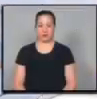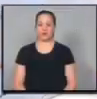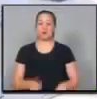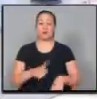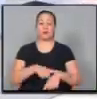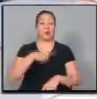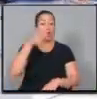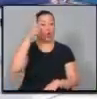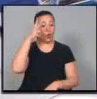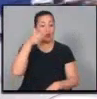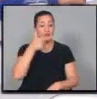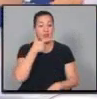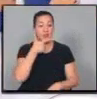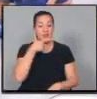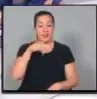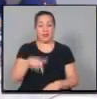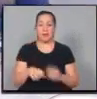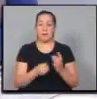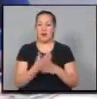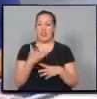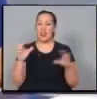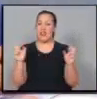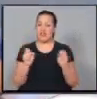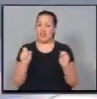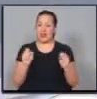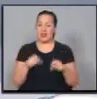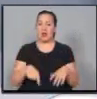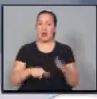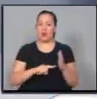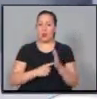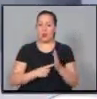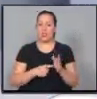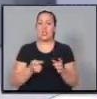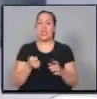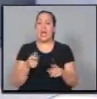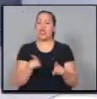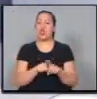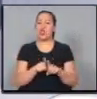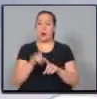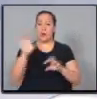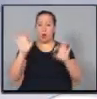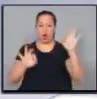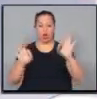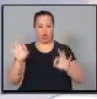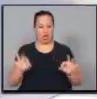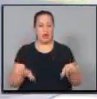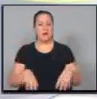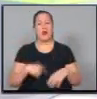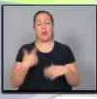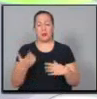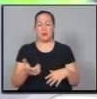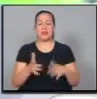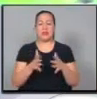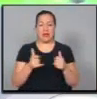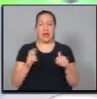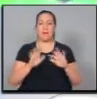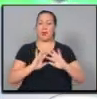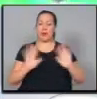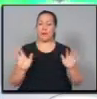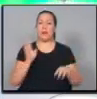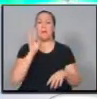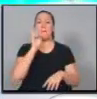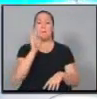8:17 en esta fresquita mañana de jueves en Buenos Aires, casi otoñal, pero va a ir pasando rápido. Mirá esto que pasó